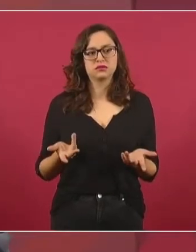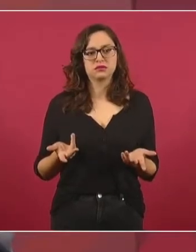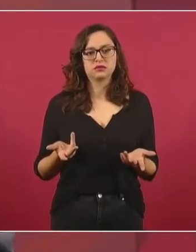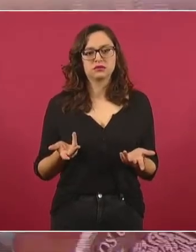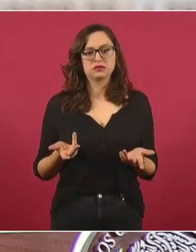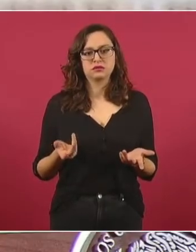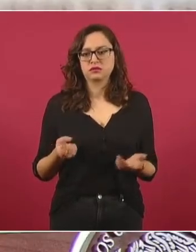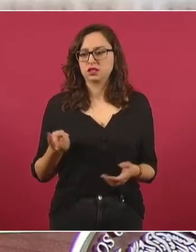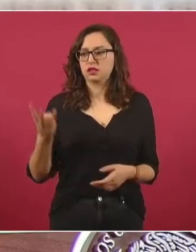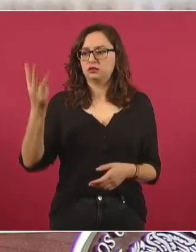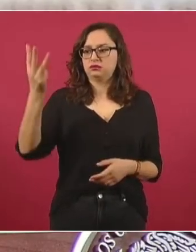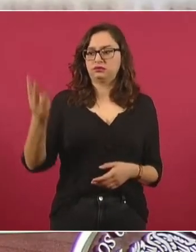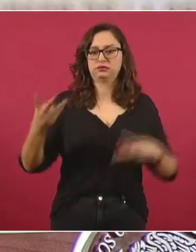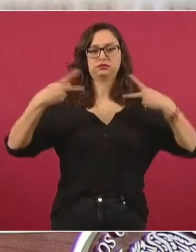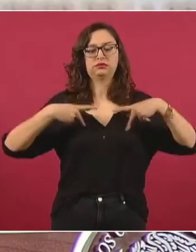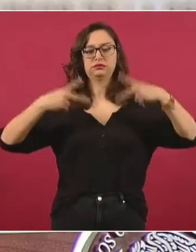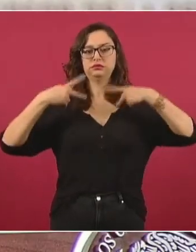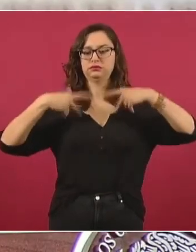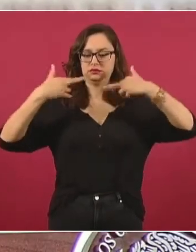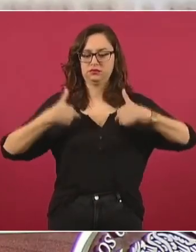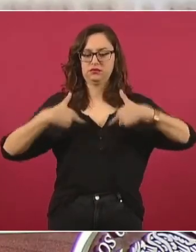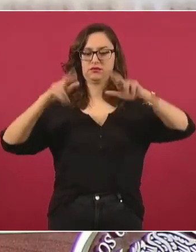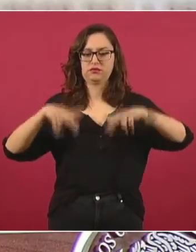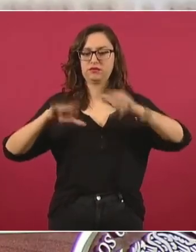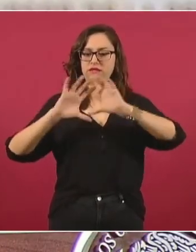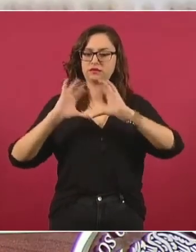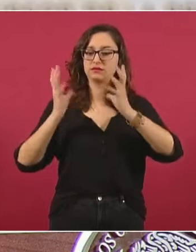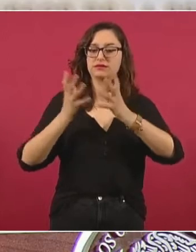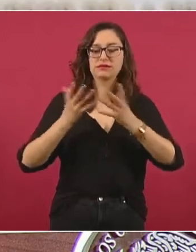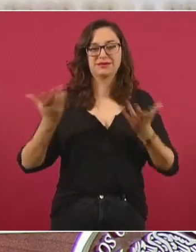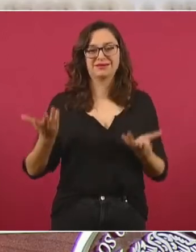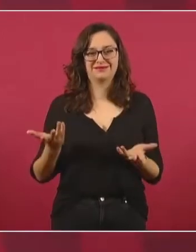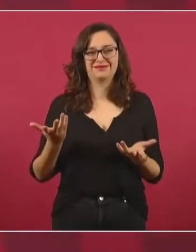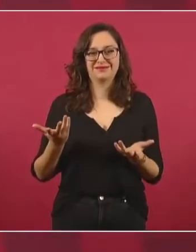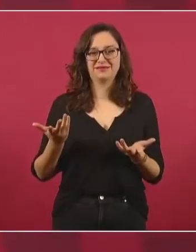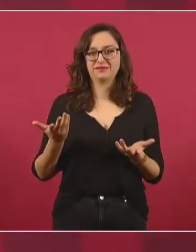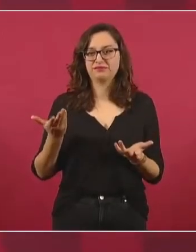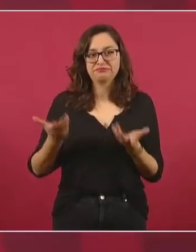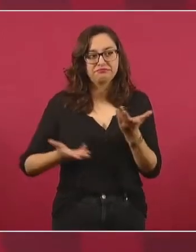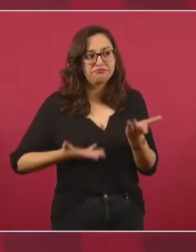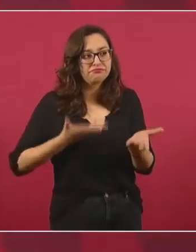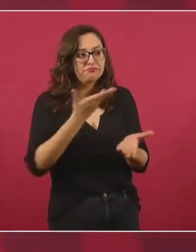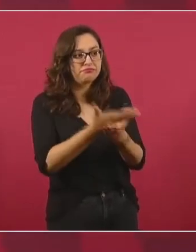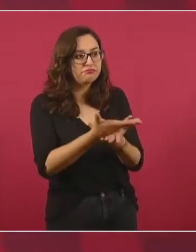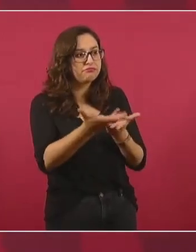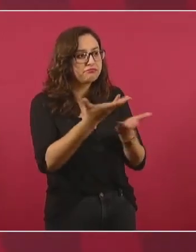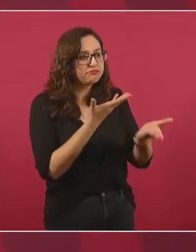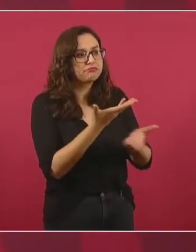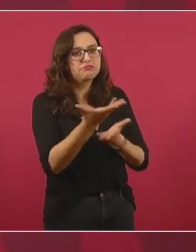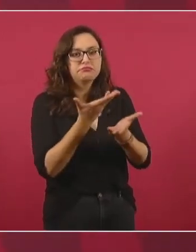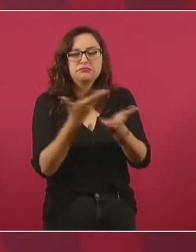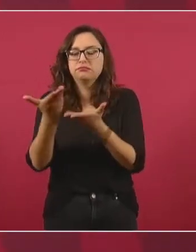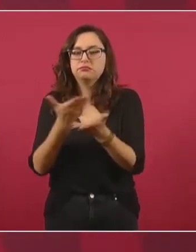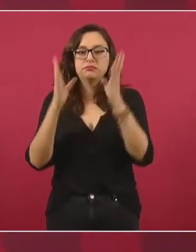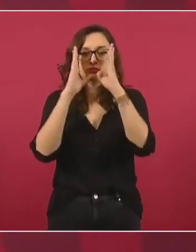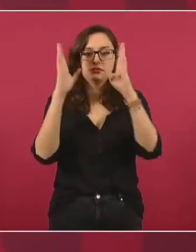estos tres personajes que actuarían como una comisión de intermediación.